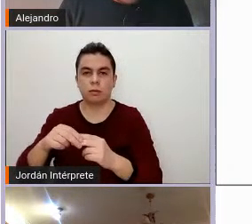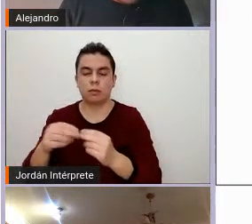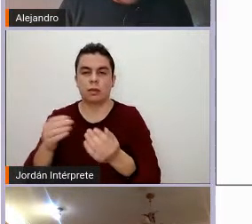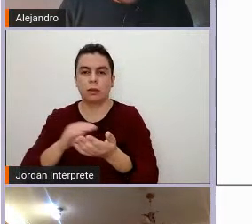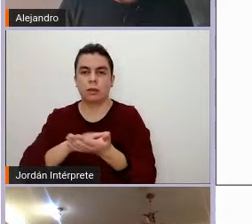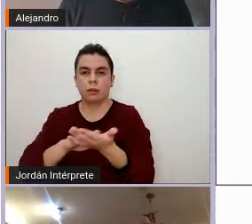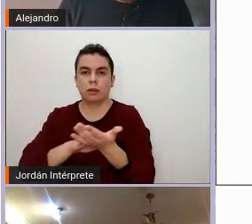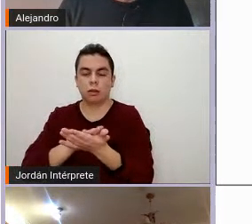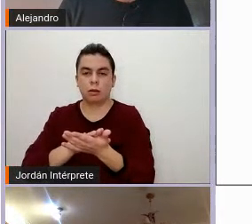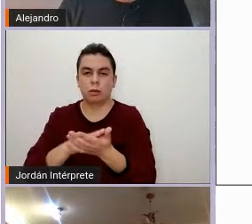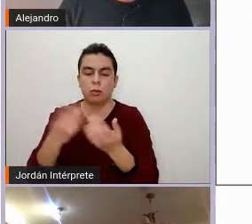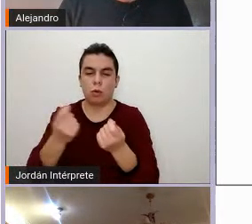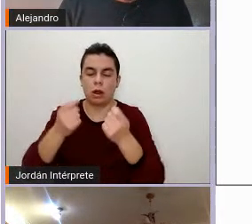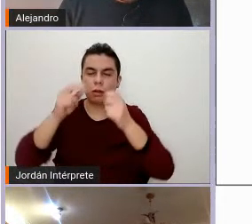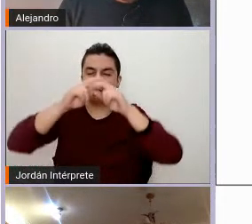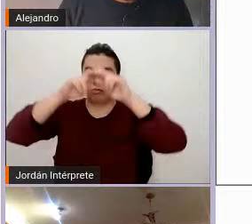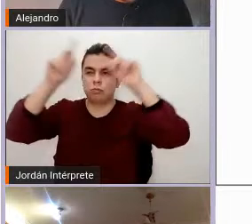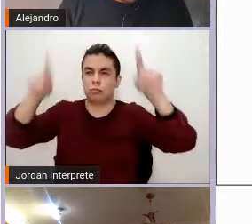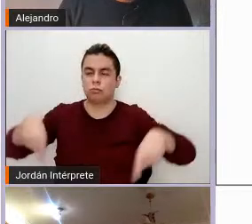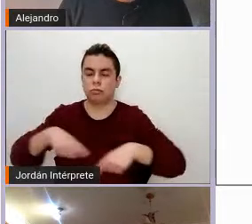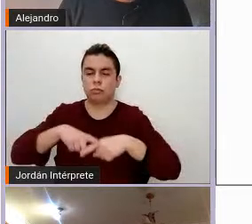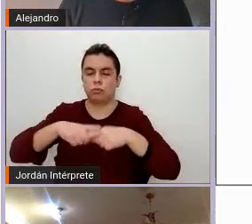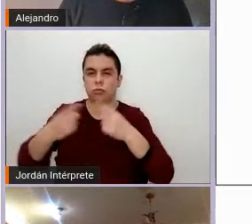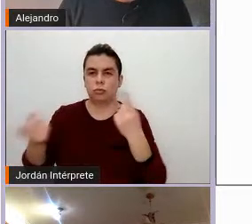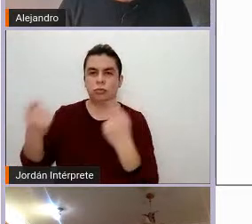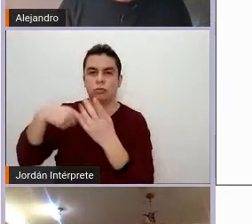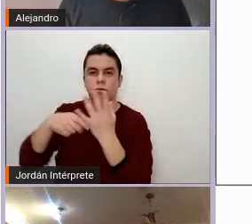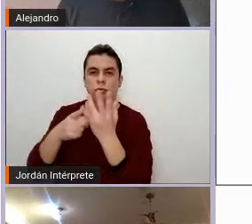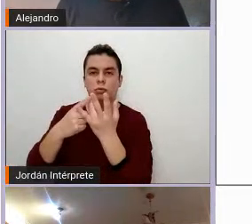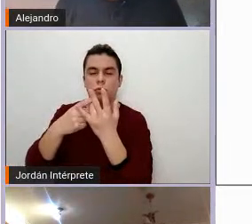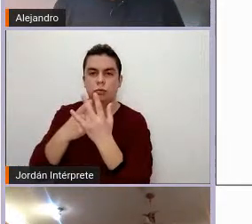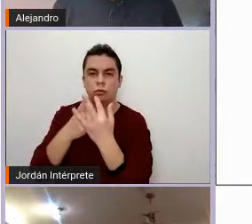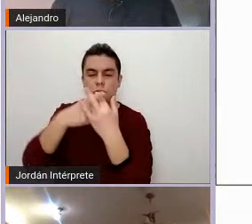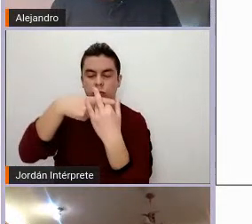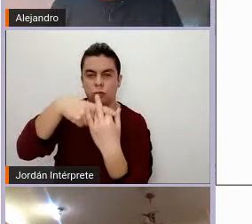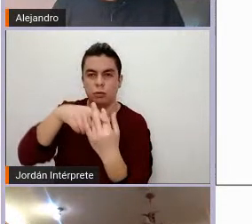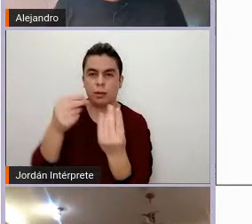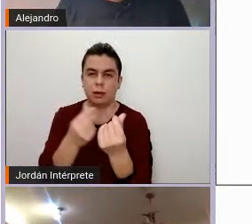tapicería poética en la que Violeta teje su relato. Abro comillas.